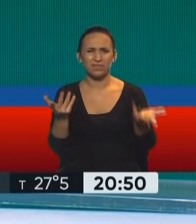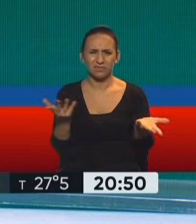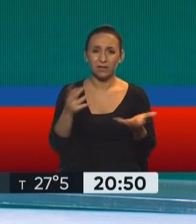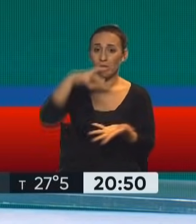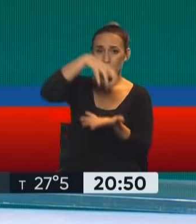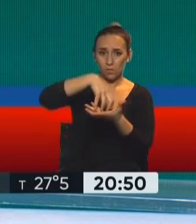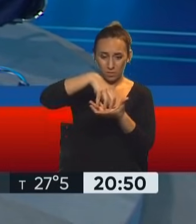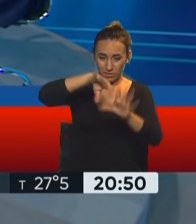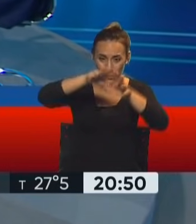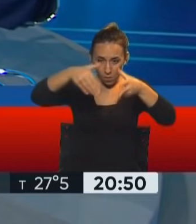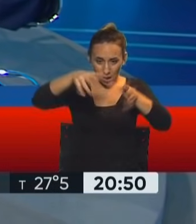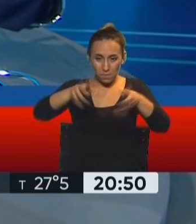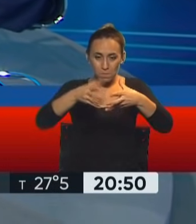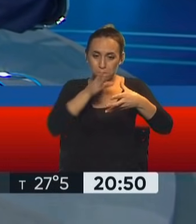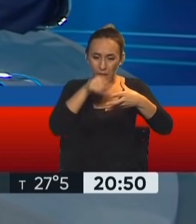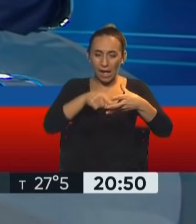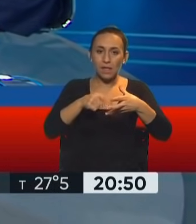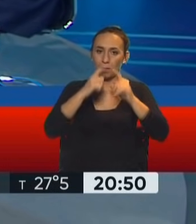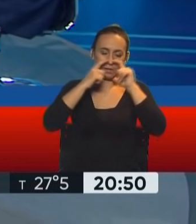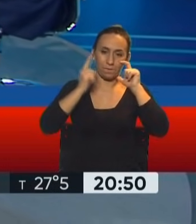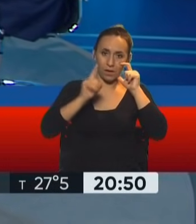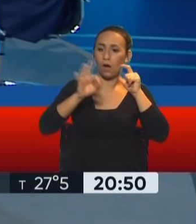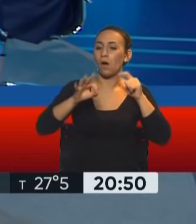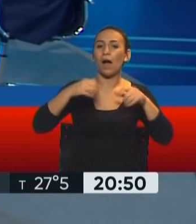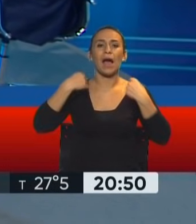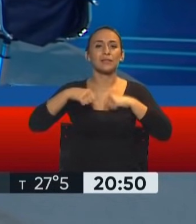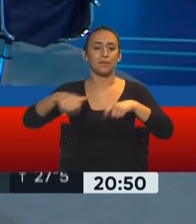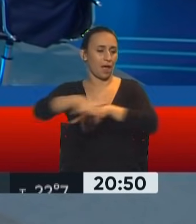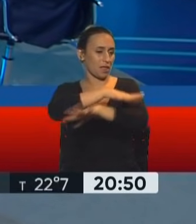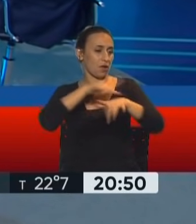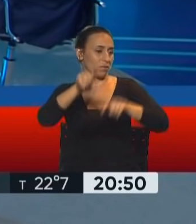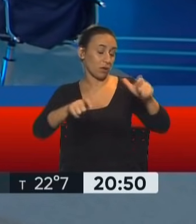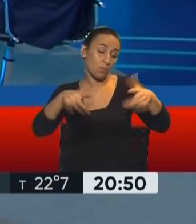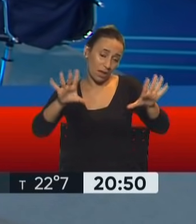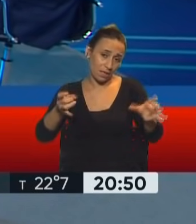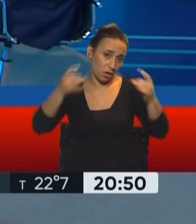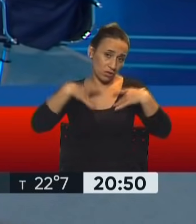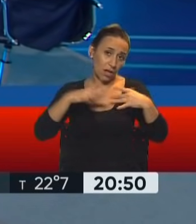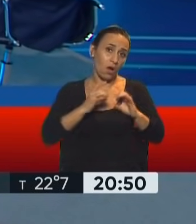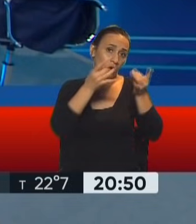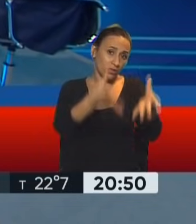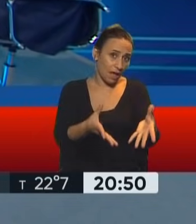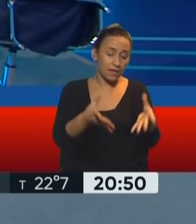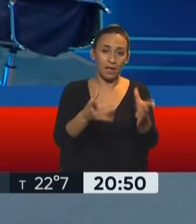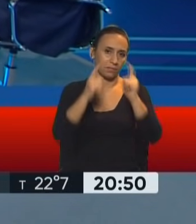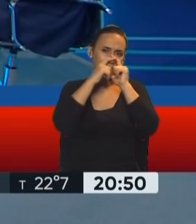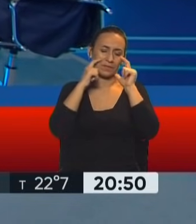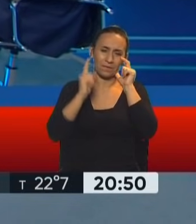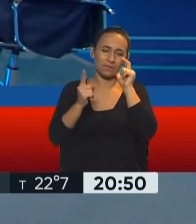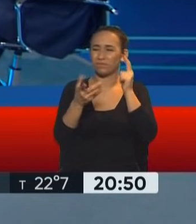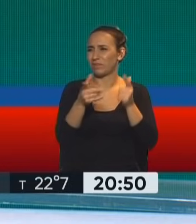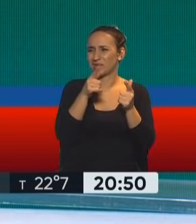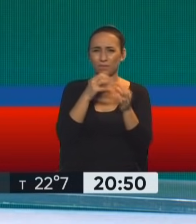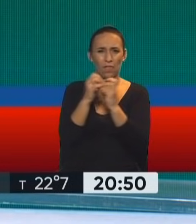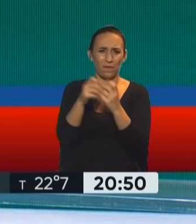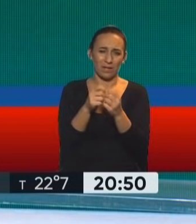lugares cerrados o cuando compartimos actividades con otras personas que pudiéramos contagiarnos o contagiarnos. Es un debate casi ridículo el que se instaló